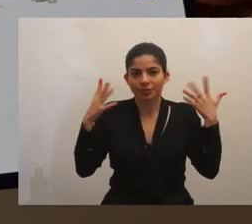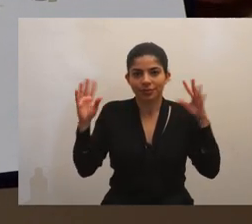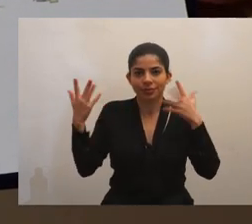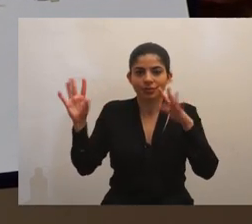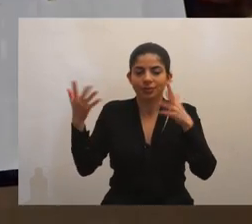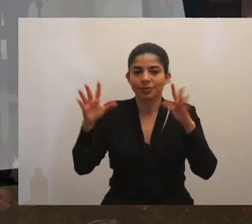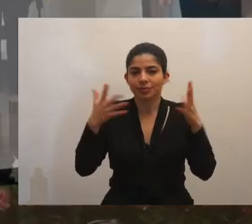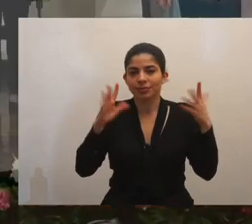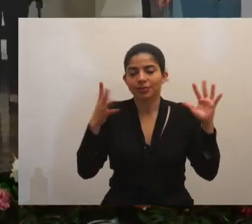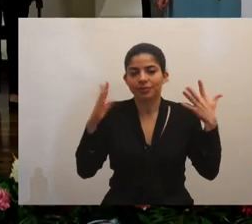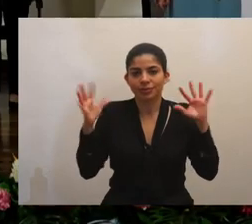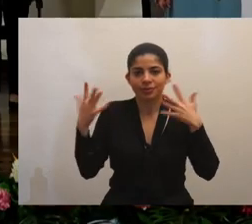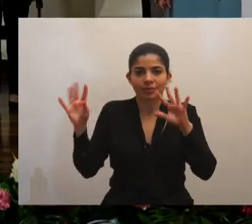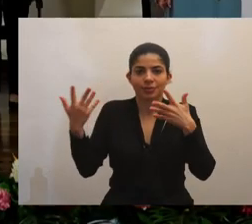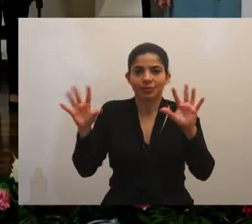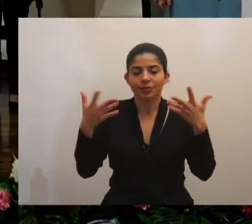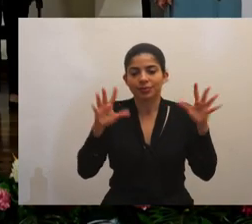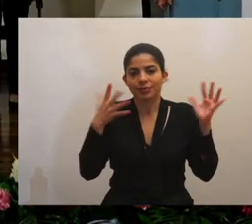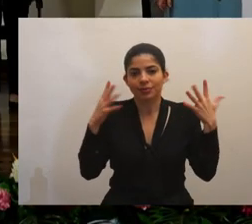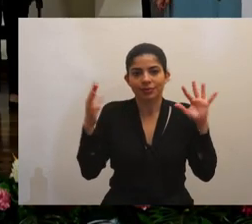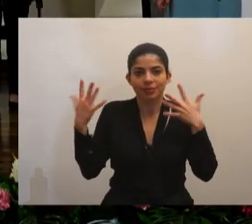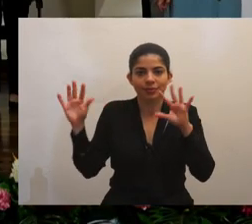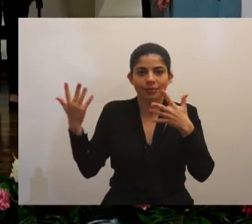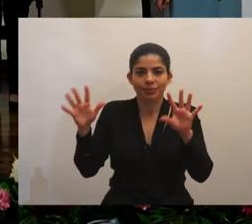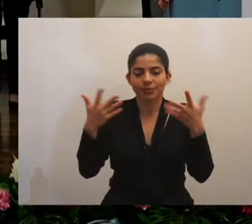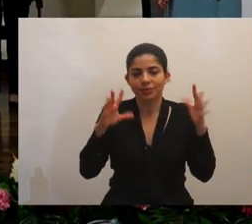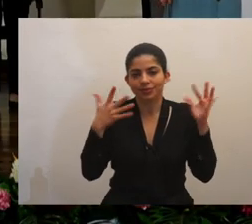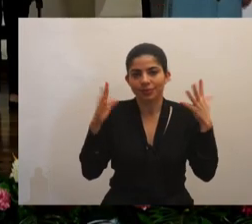mujeres en todo el territorio nacional.